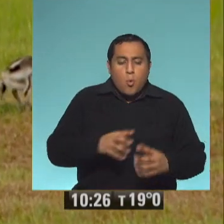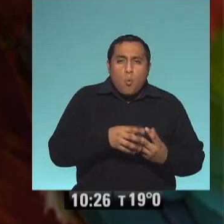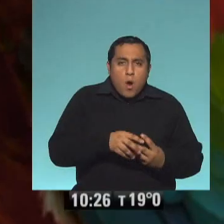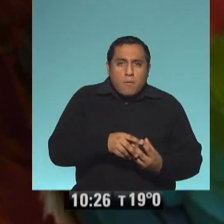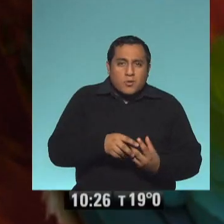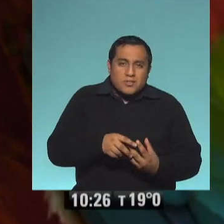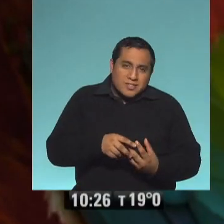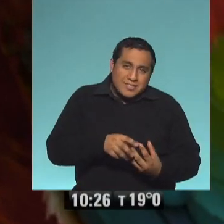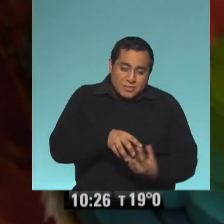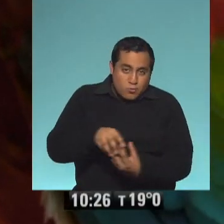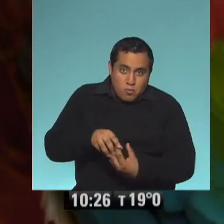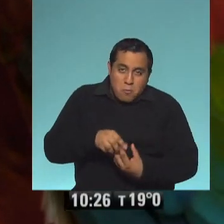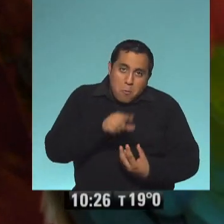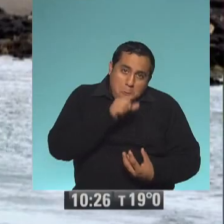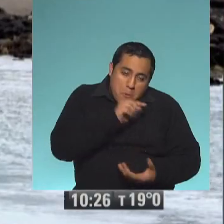crías.